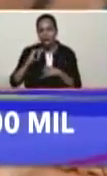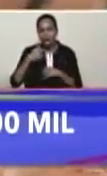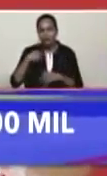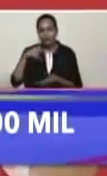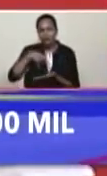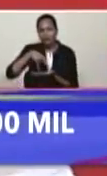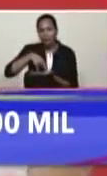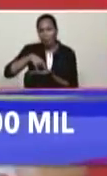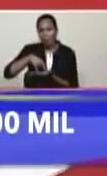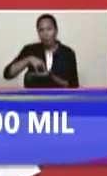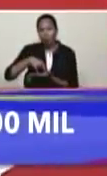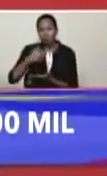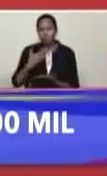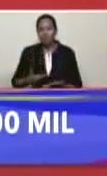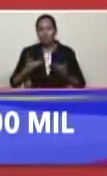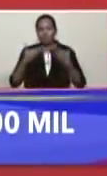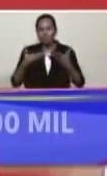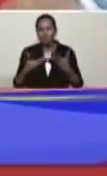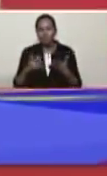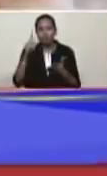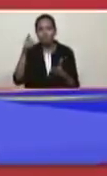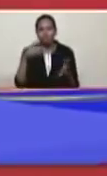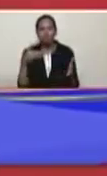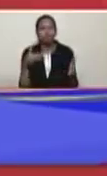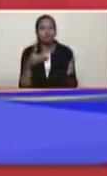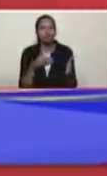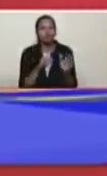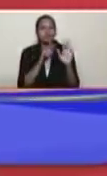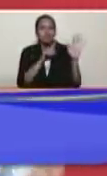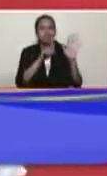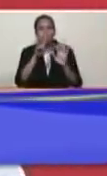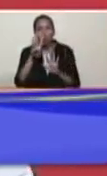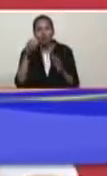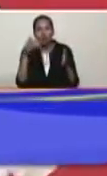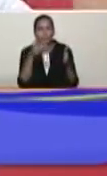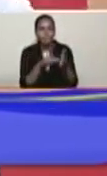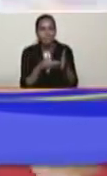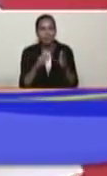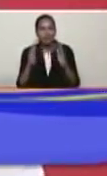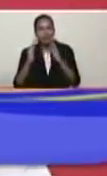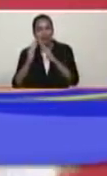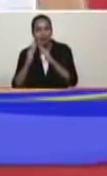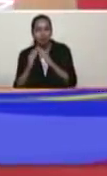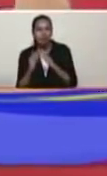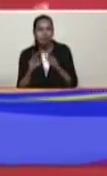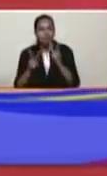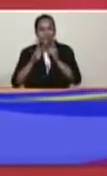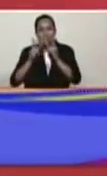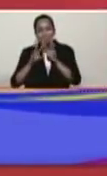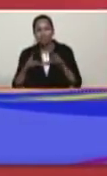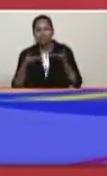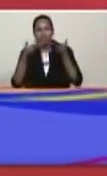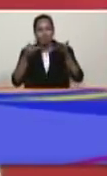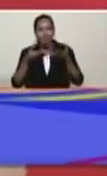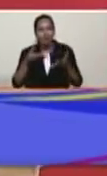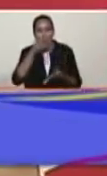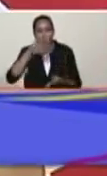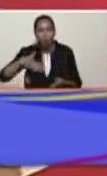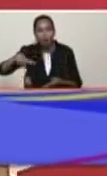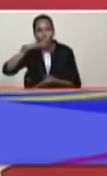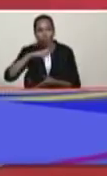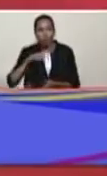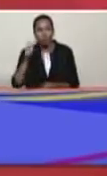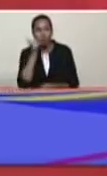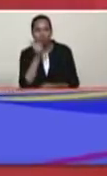Carabobo se han entregado 164.000 hogares, viviendas a este pueblo. De verdad, es